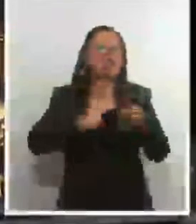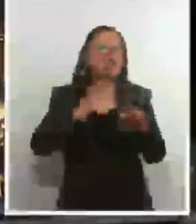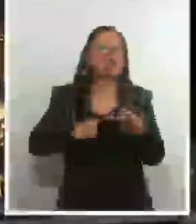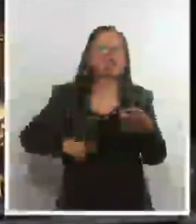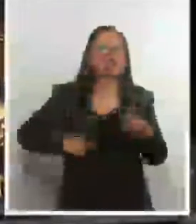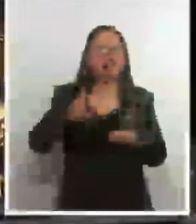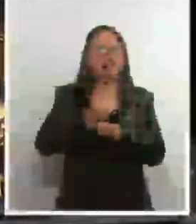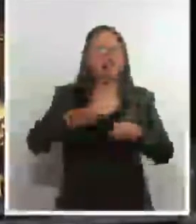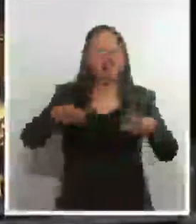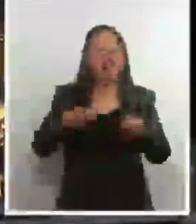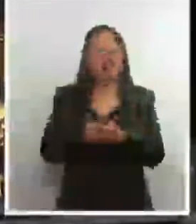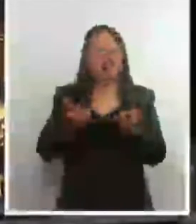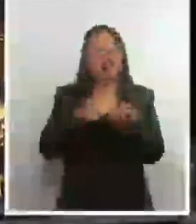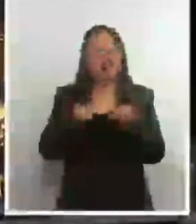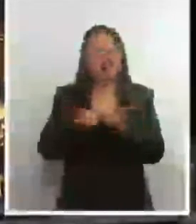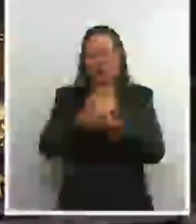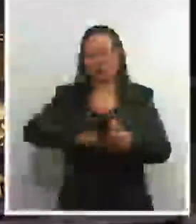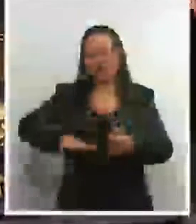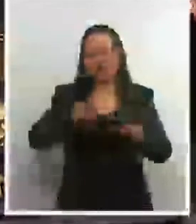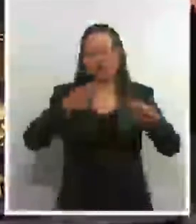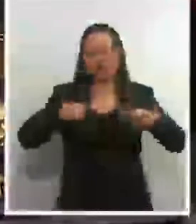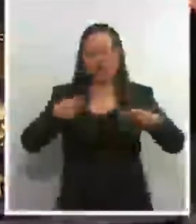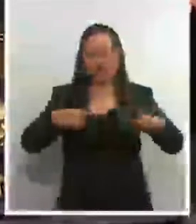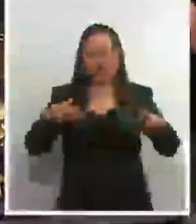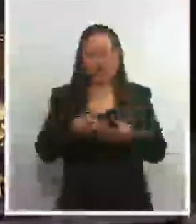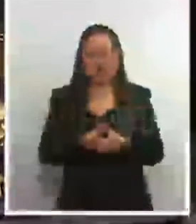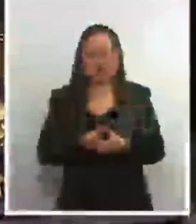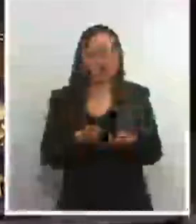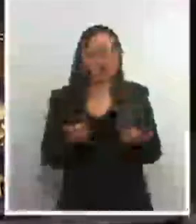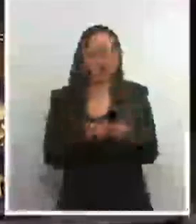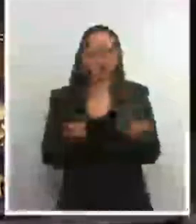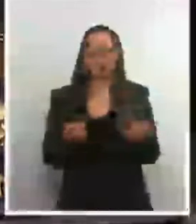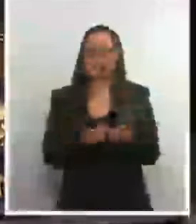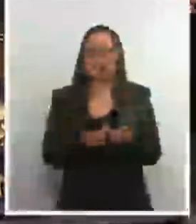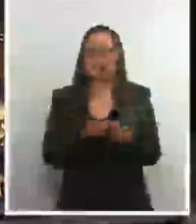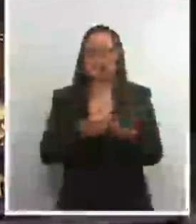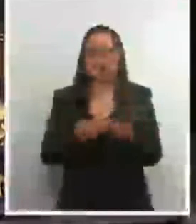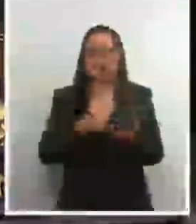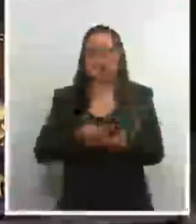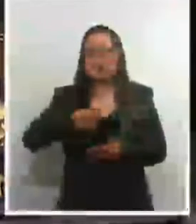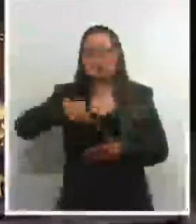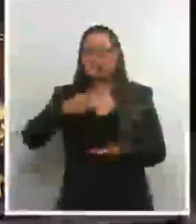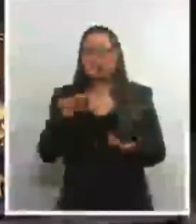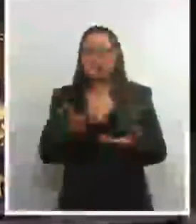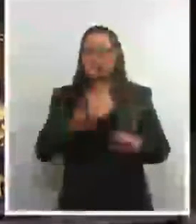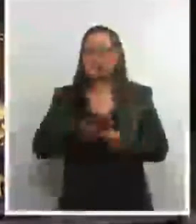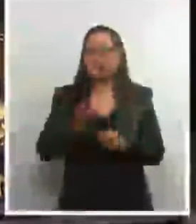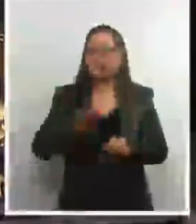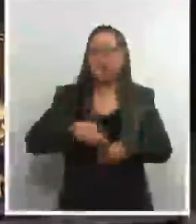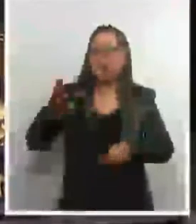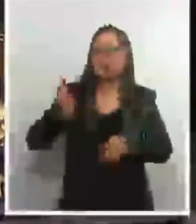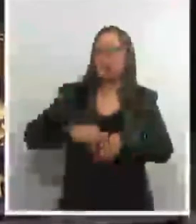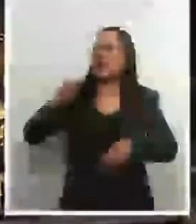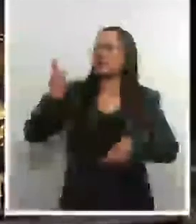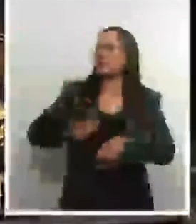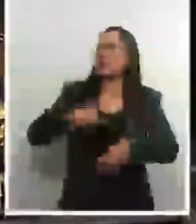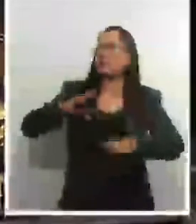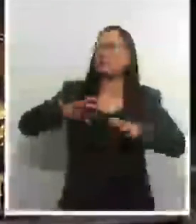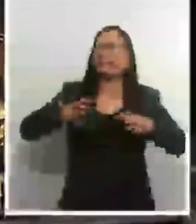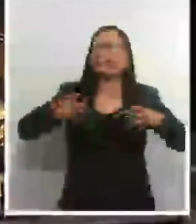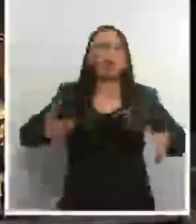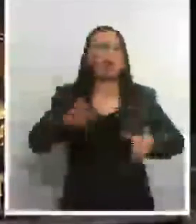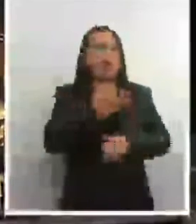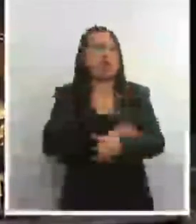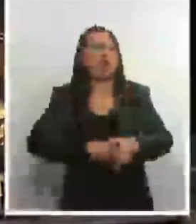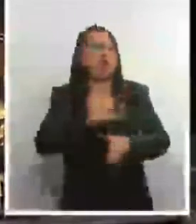Ejecutivo también son ciudadanos, compañeros. Y lo que estamos creando es una mayor y mayor y mayor